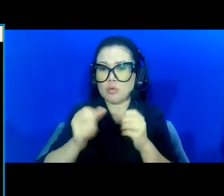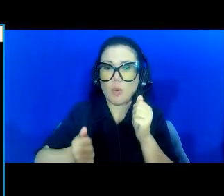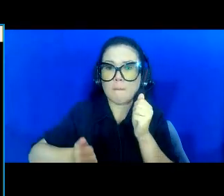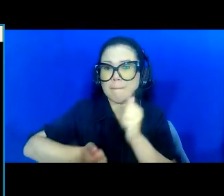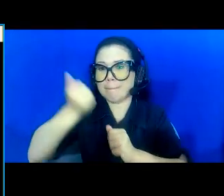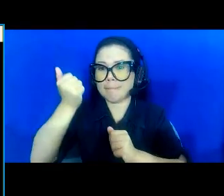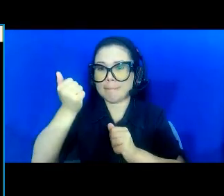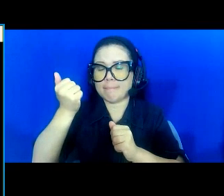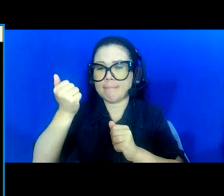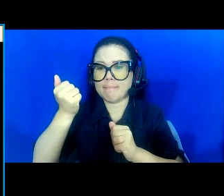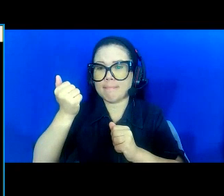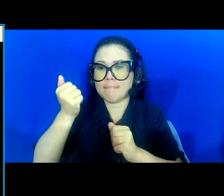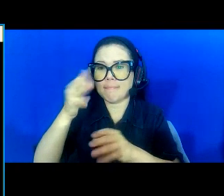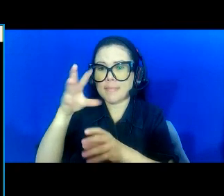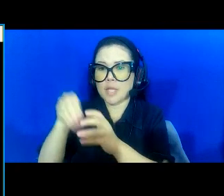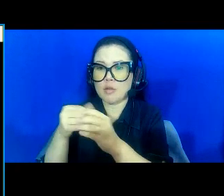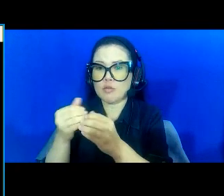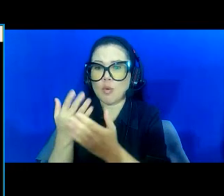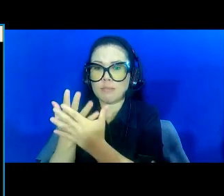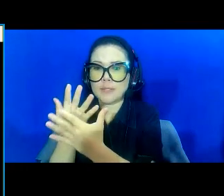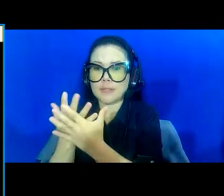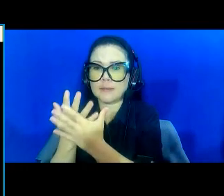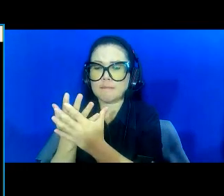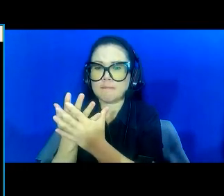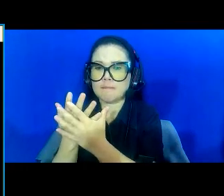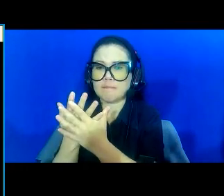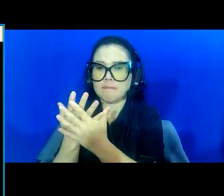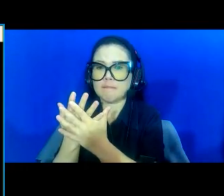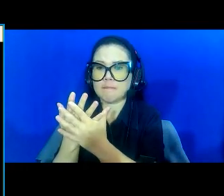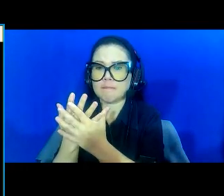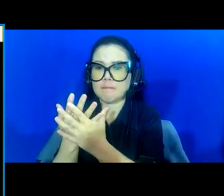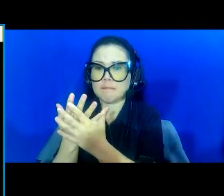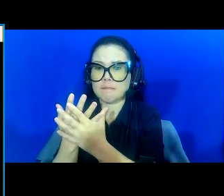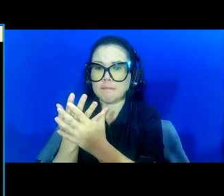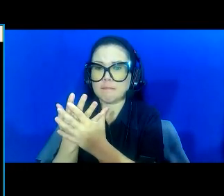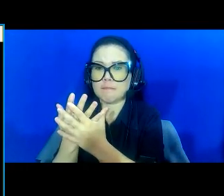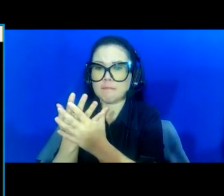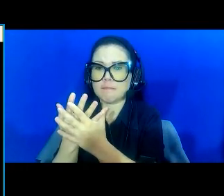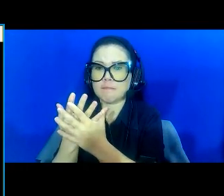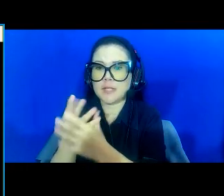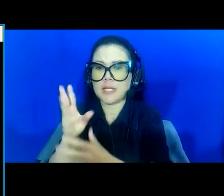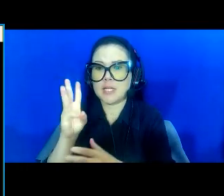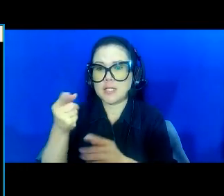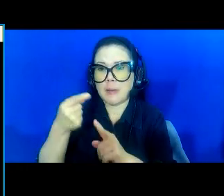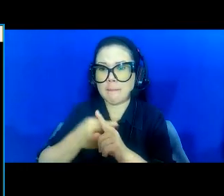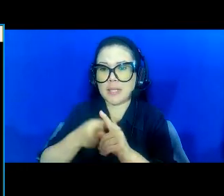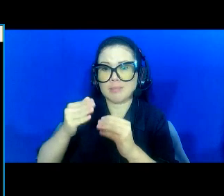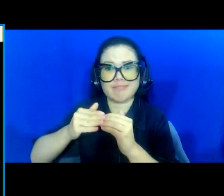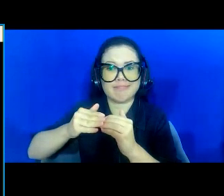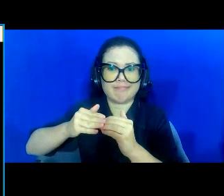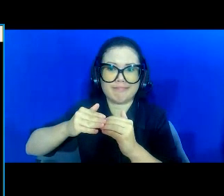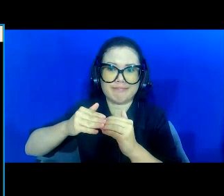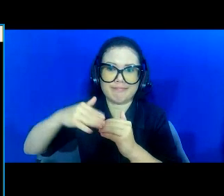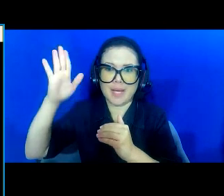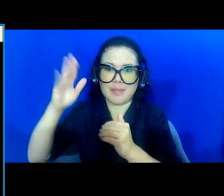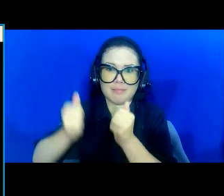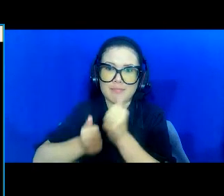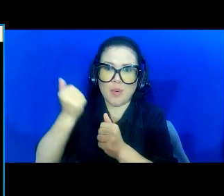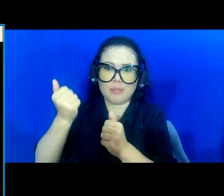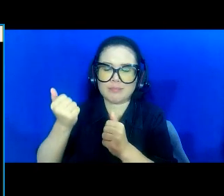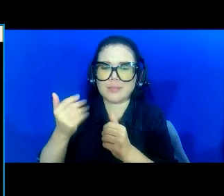de convivencia en la cárcel sobrepasa, ¿verdad?, ese periodo de los últimos 6 meses. ANSCA le da el servicio